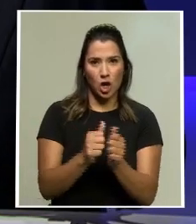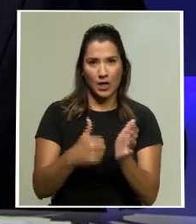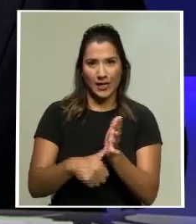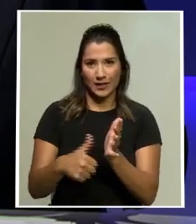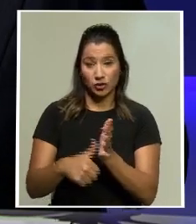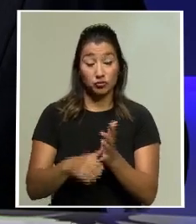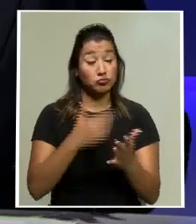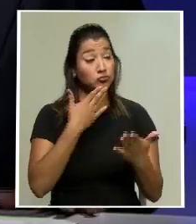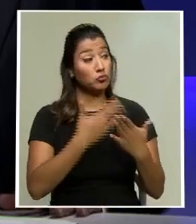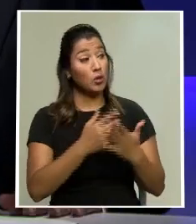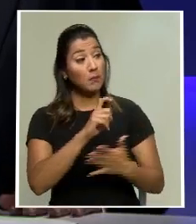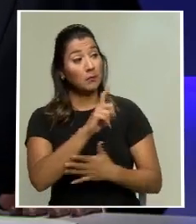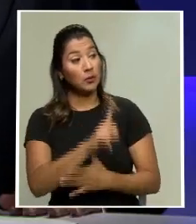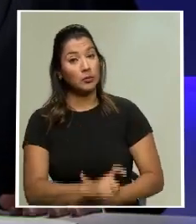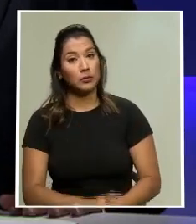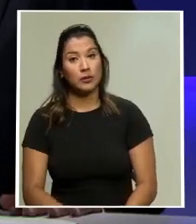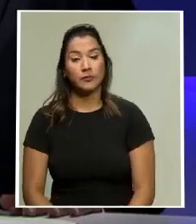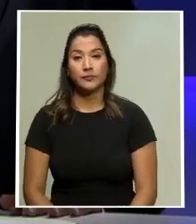Buena pregunta.